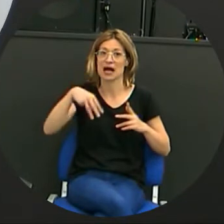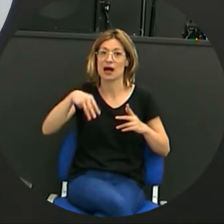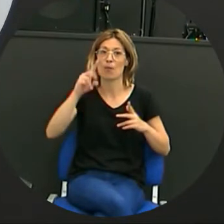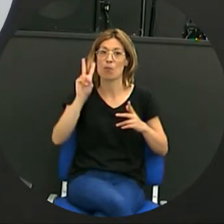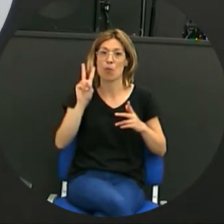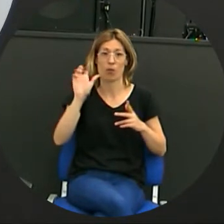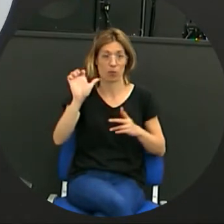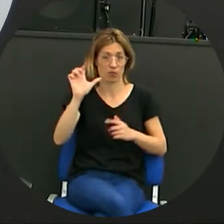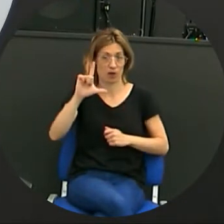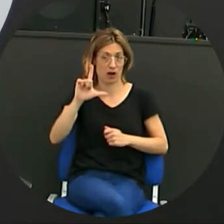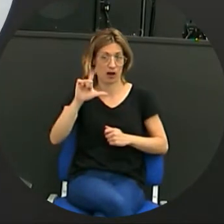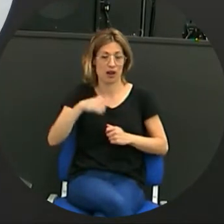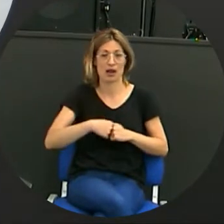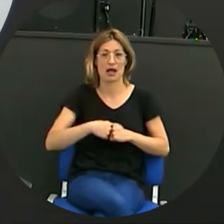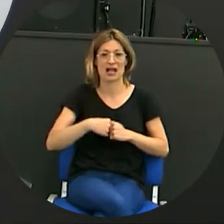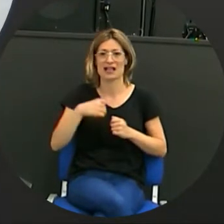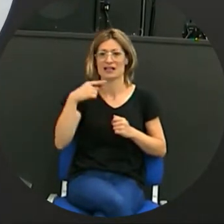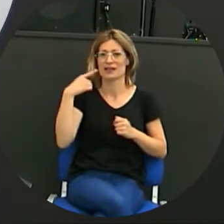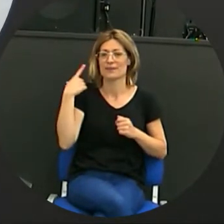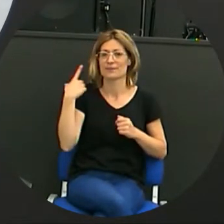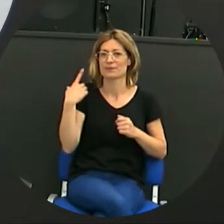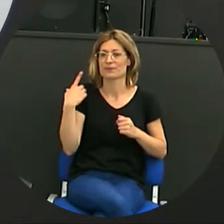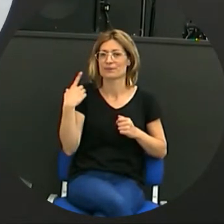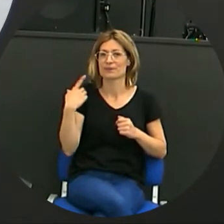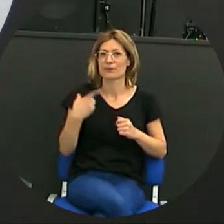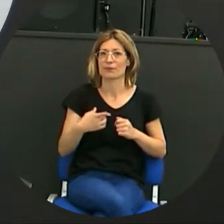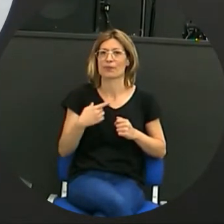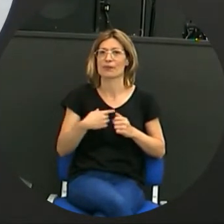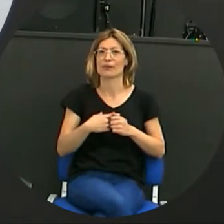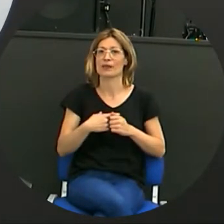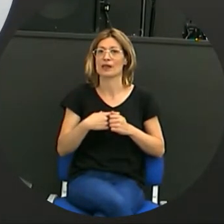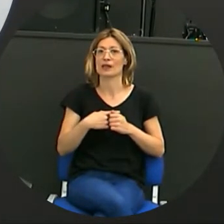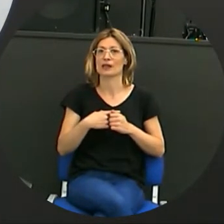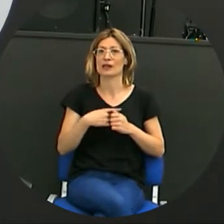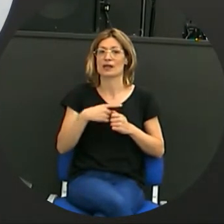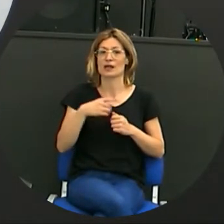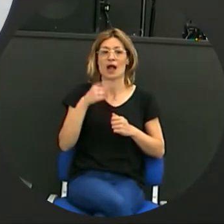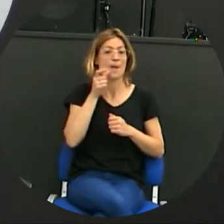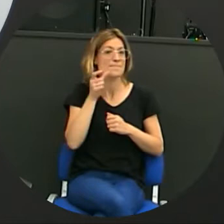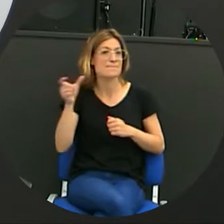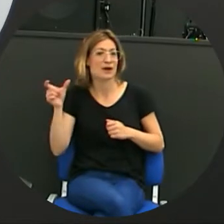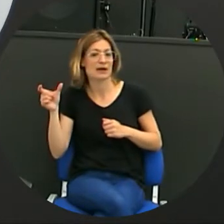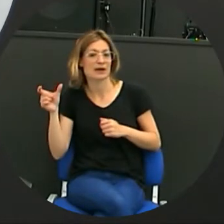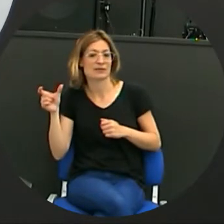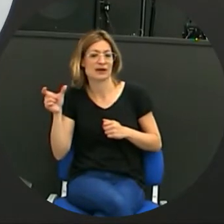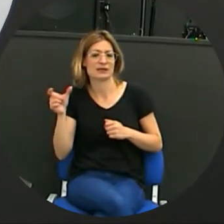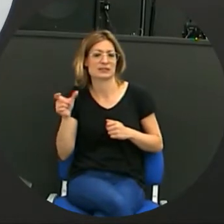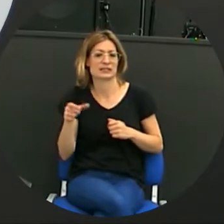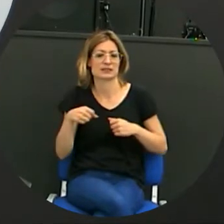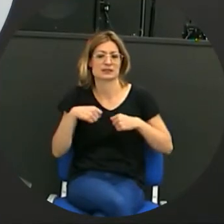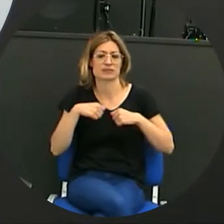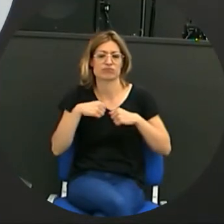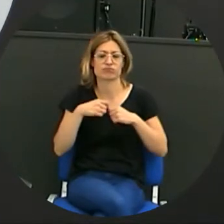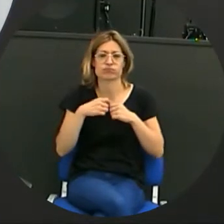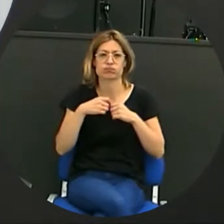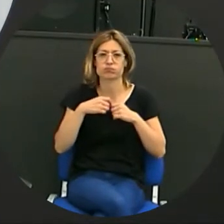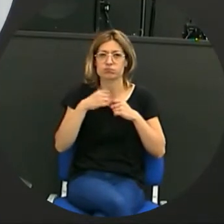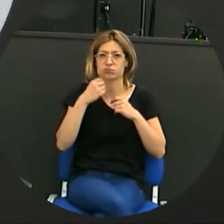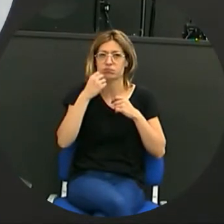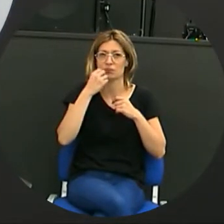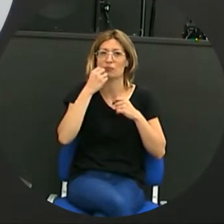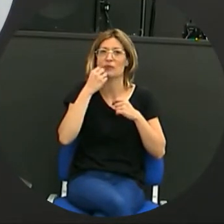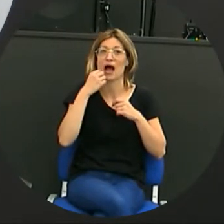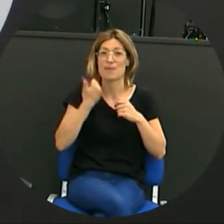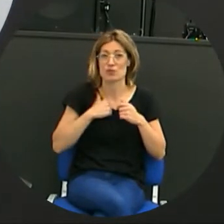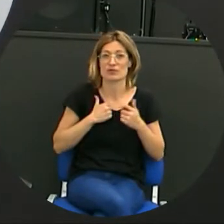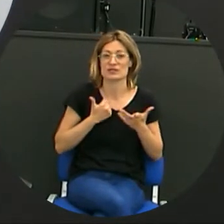a tierra de todas las que Dios dio a Samuel para que éste proclamara, sino que Ana pudo